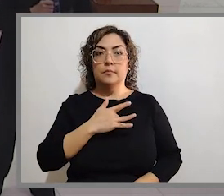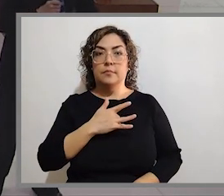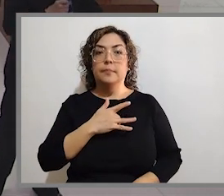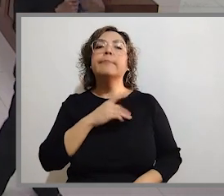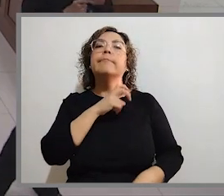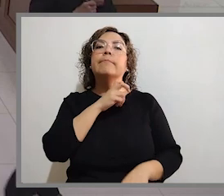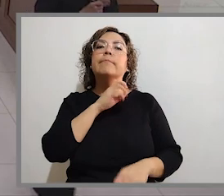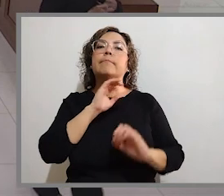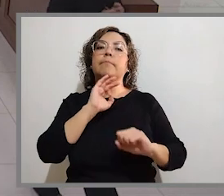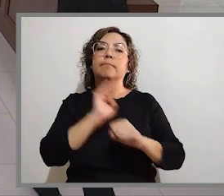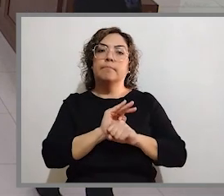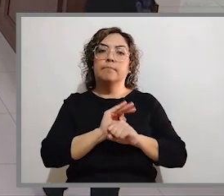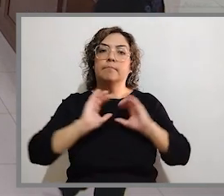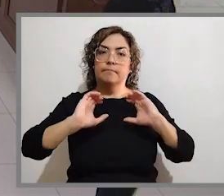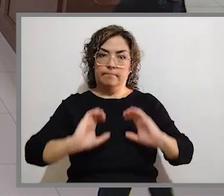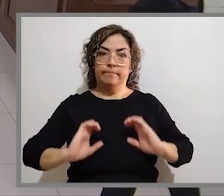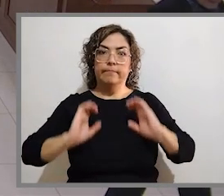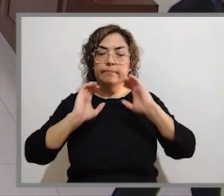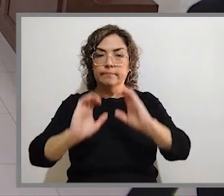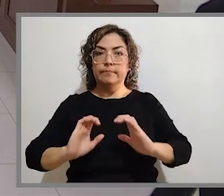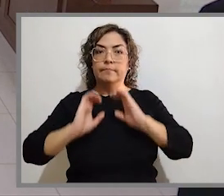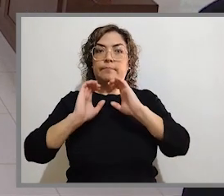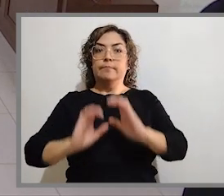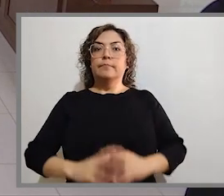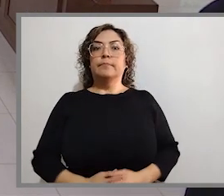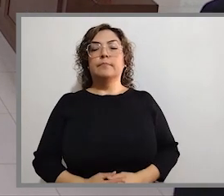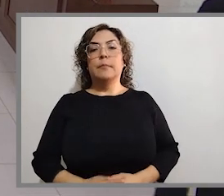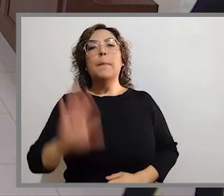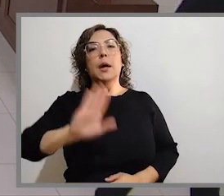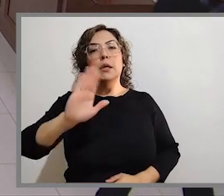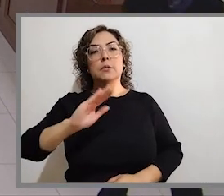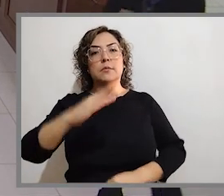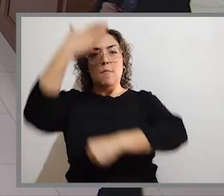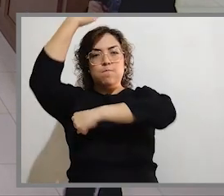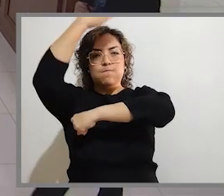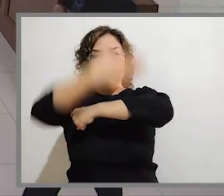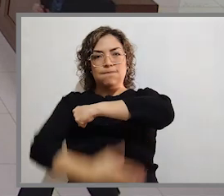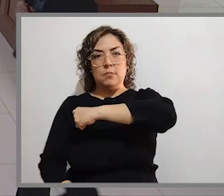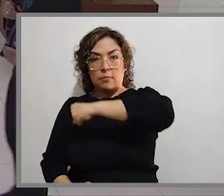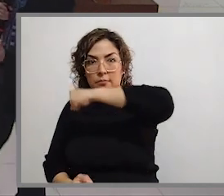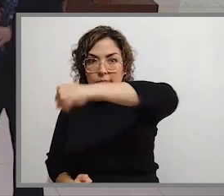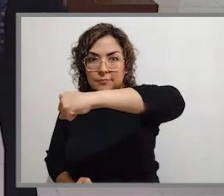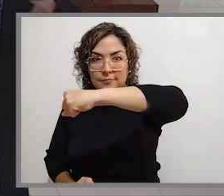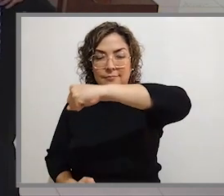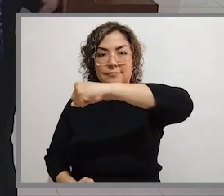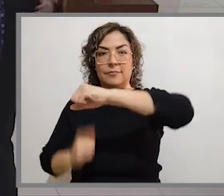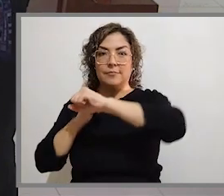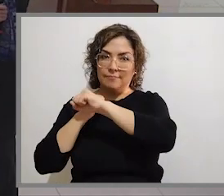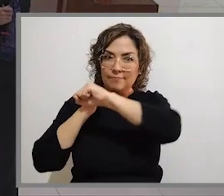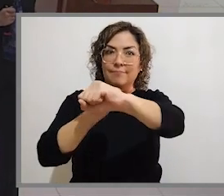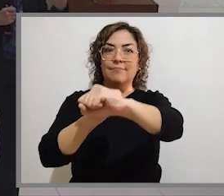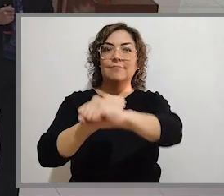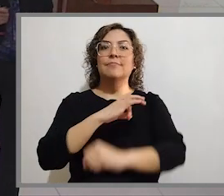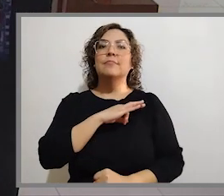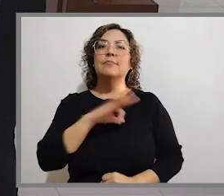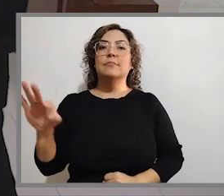tener un poco que llegar con escudo protector para que, pues, el ambiente